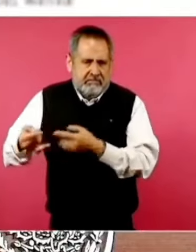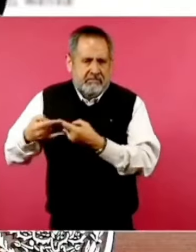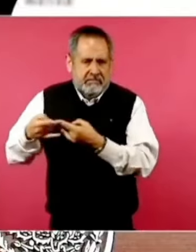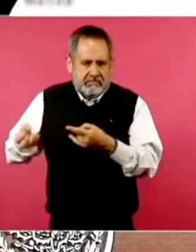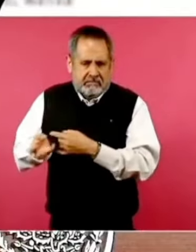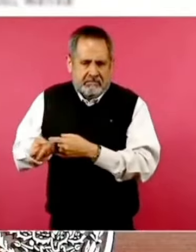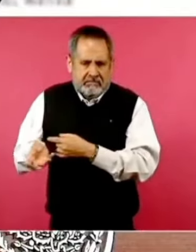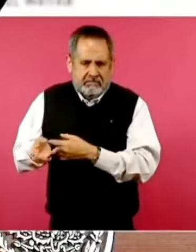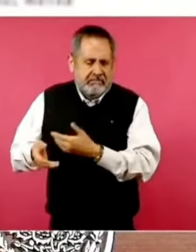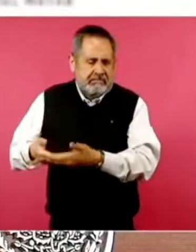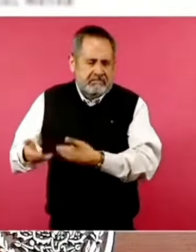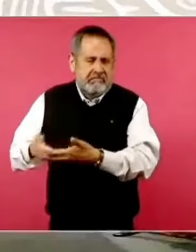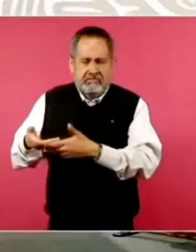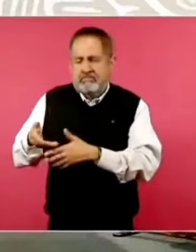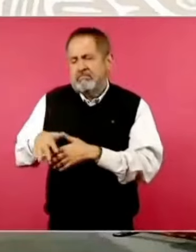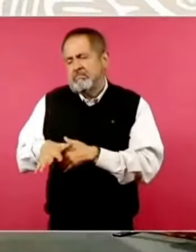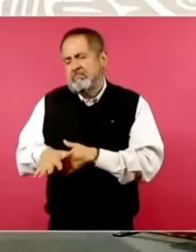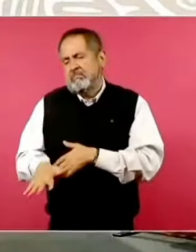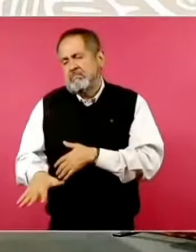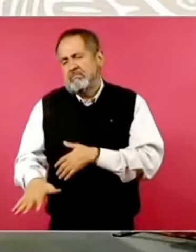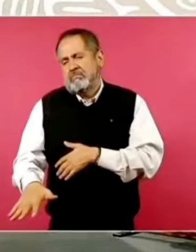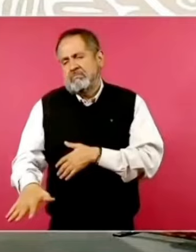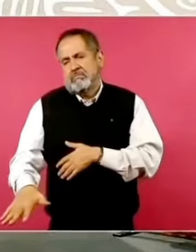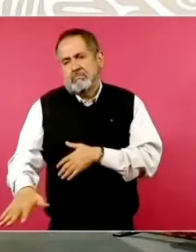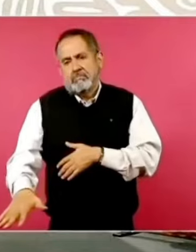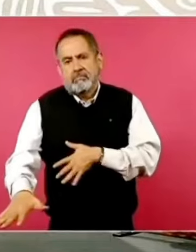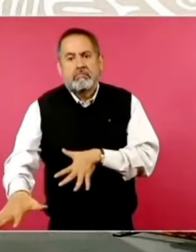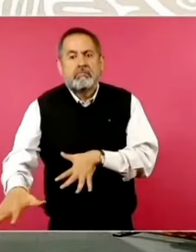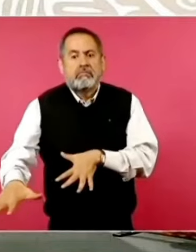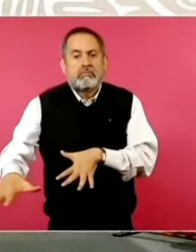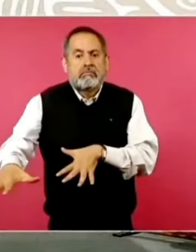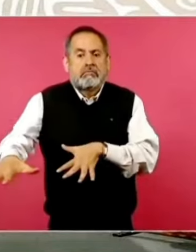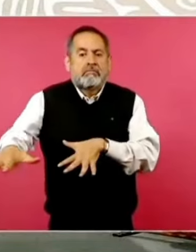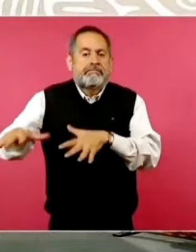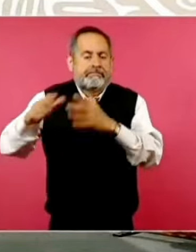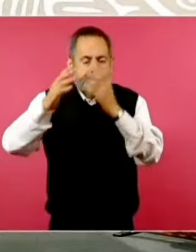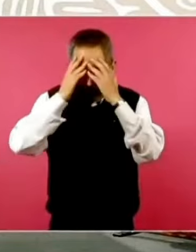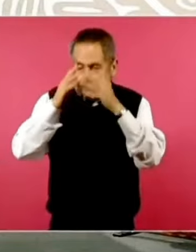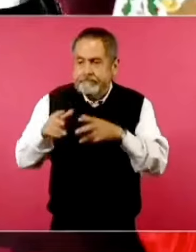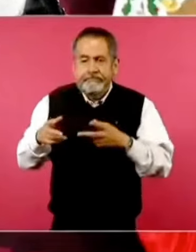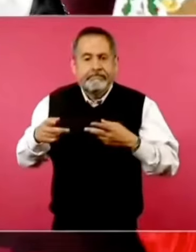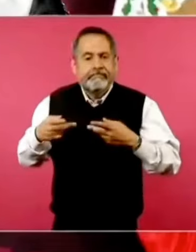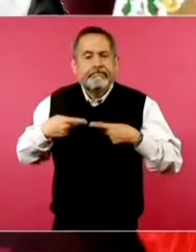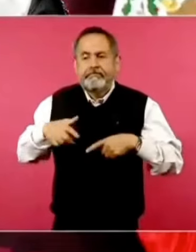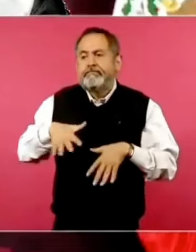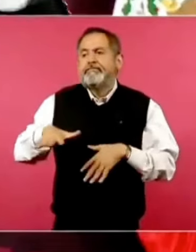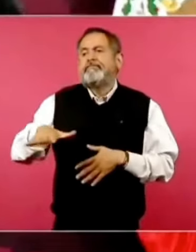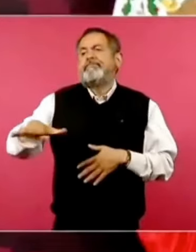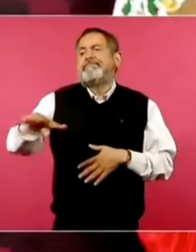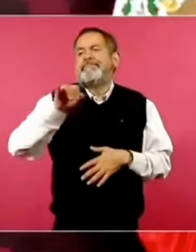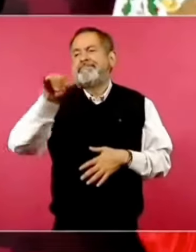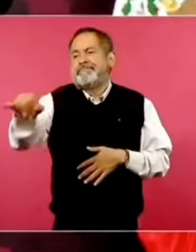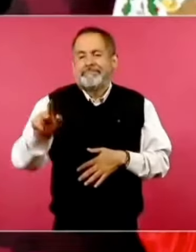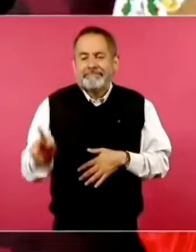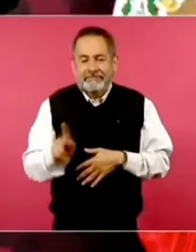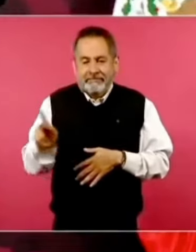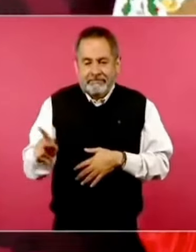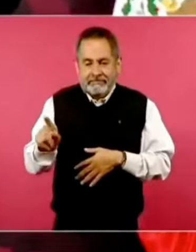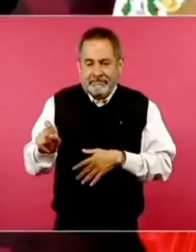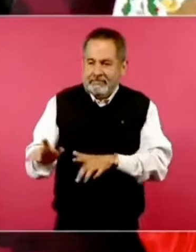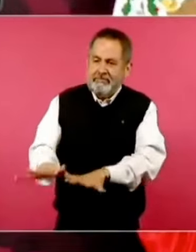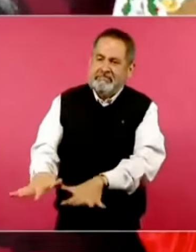eso pues produce inundación en las planicies por eso fue la